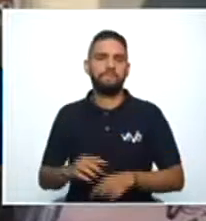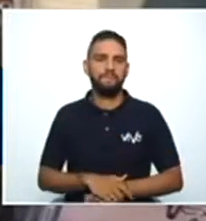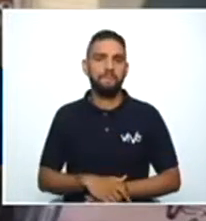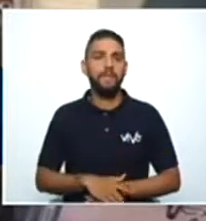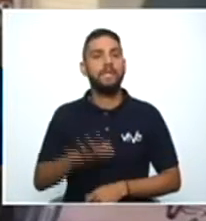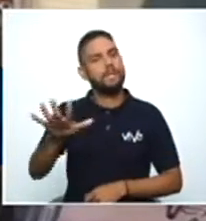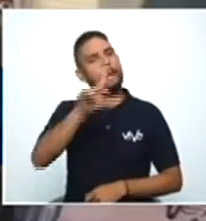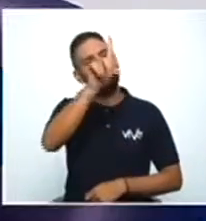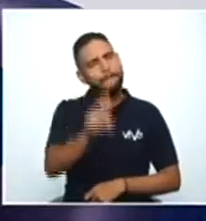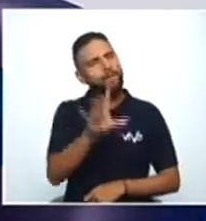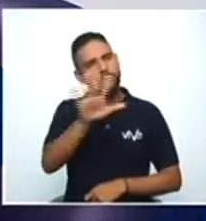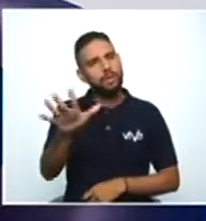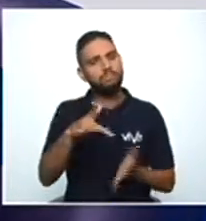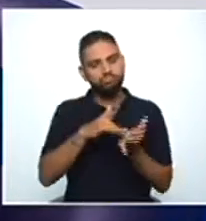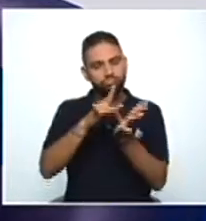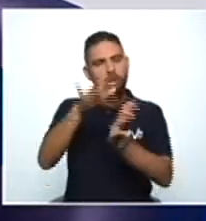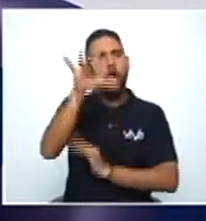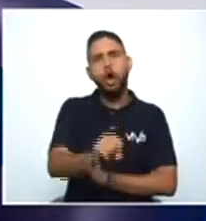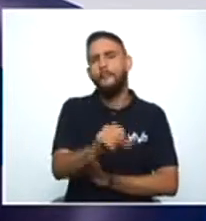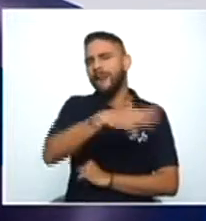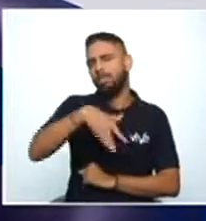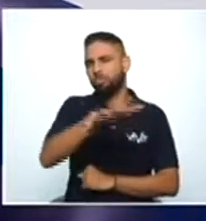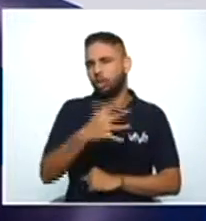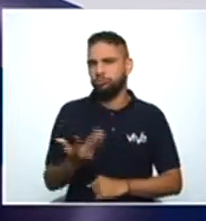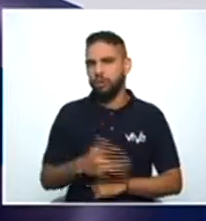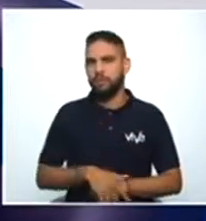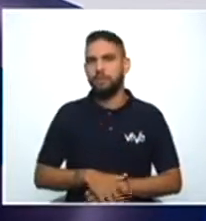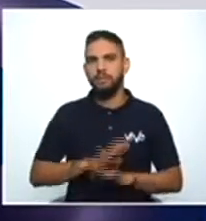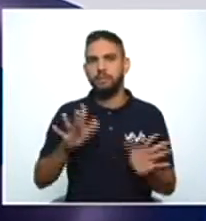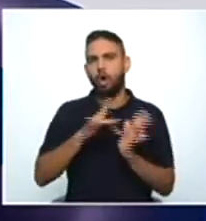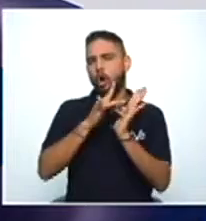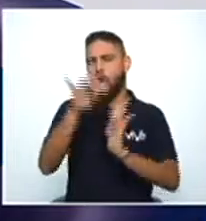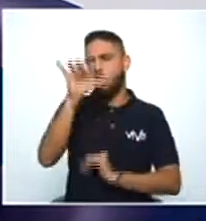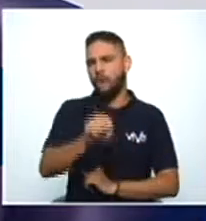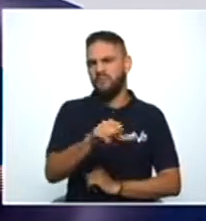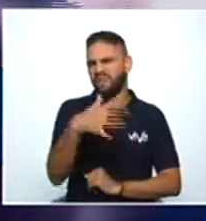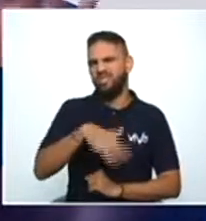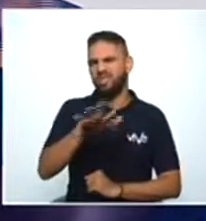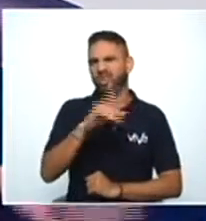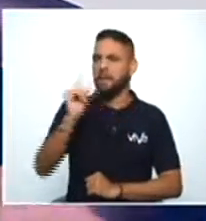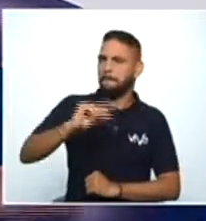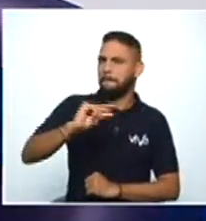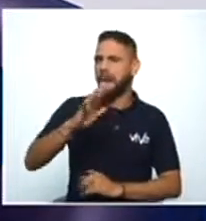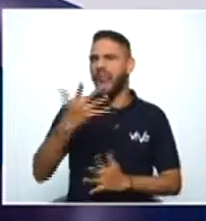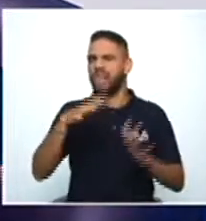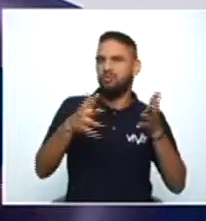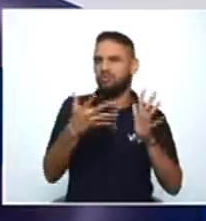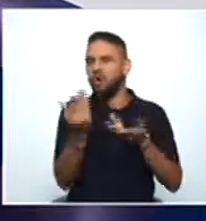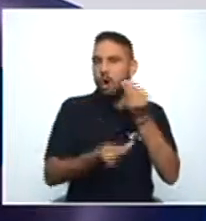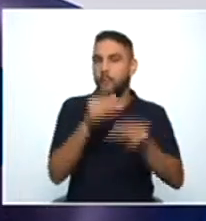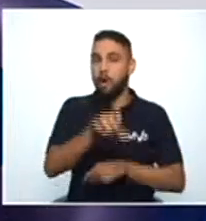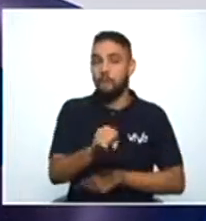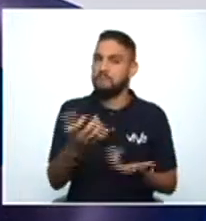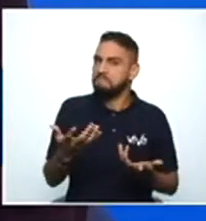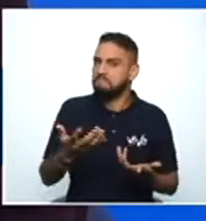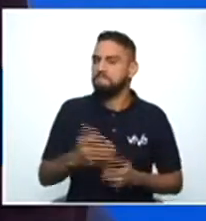conseguir el material físico ya lo sé dije para comprarlos y qué precio es más o menos podríamos decir que varía un